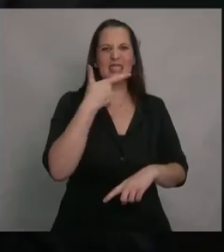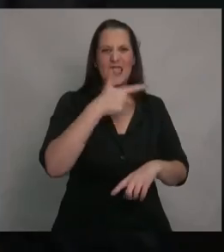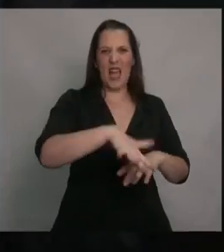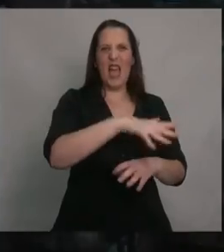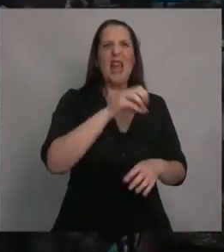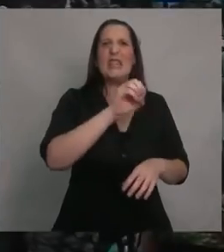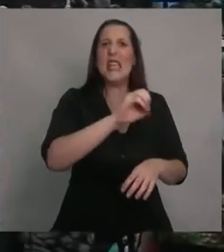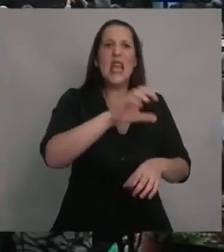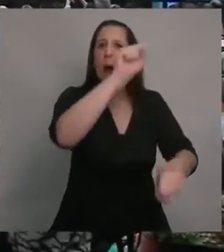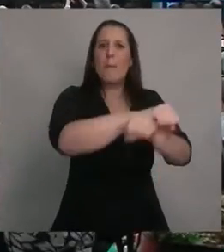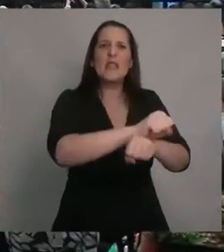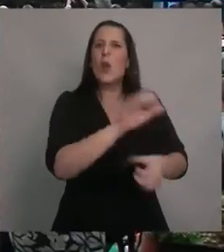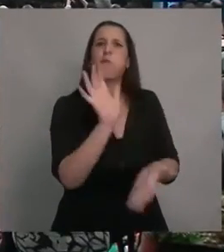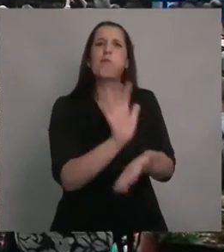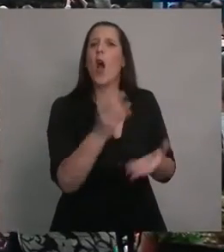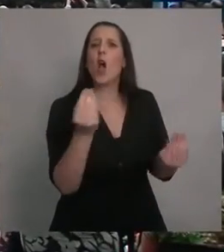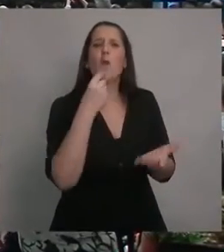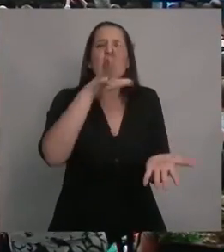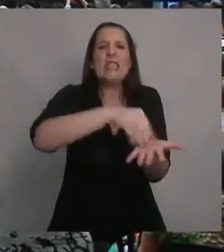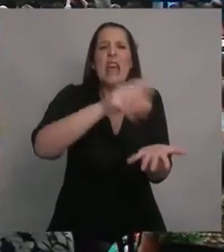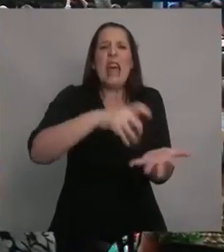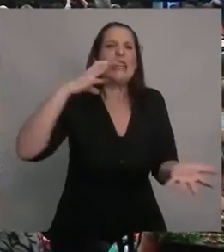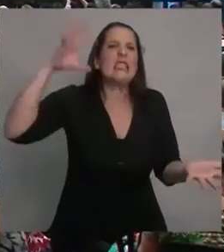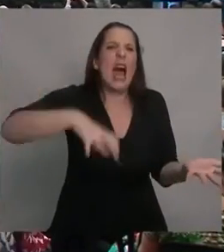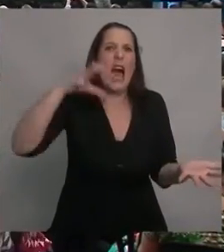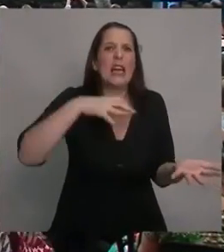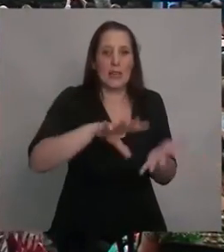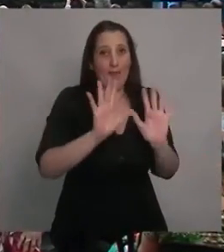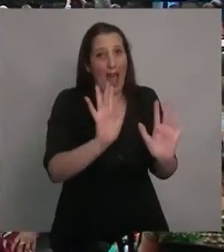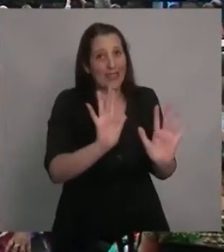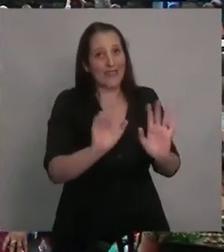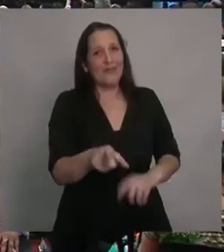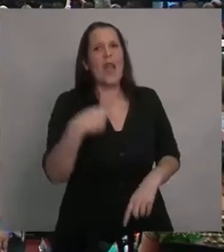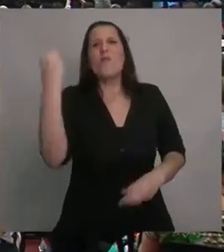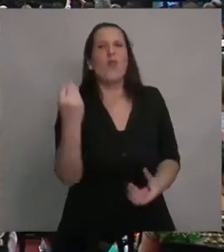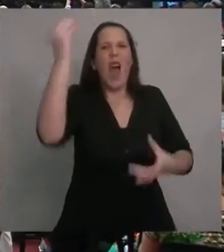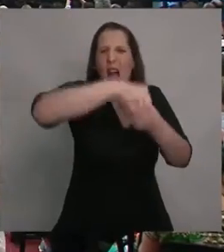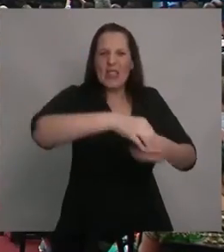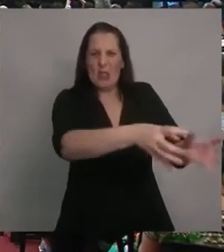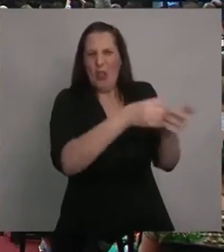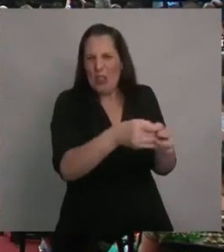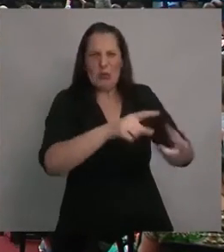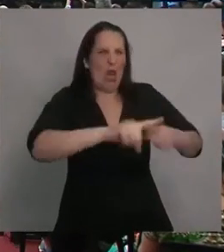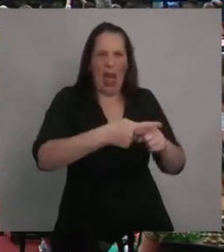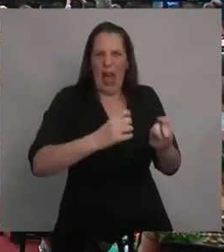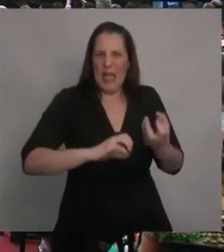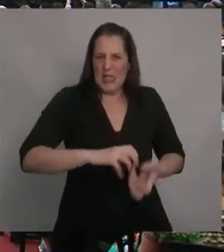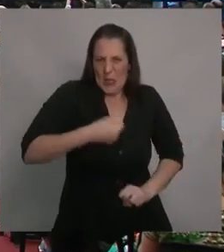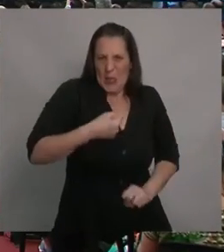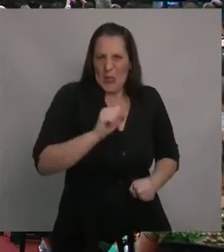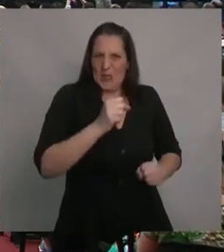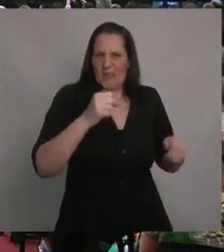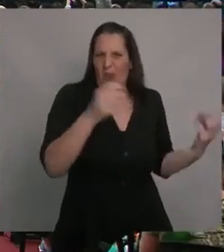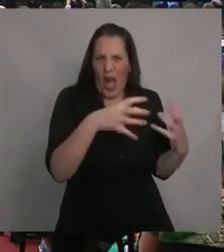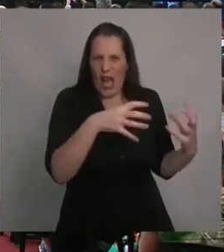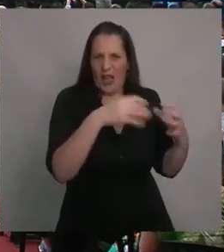tierra sangrienta. Imagínense ustedes por las razones que lo decían. Había muchas discusiones, muchas broncas, etcétera. Bueno, llegó el día que